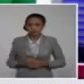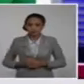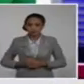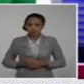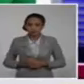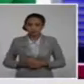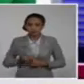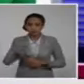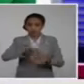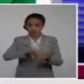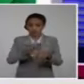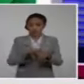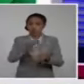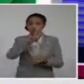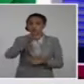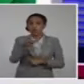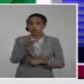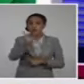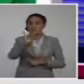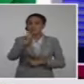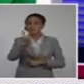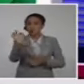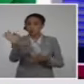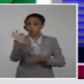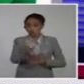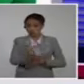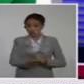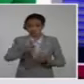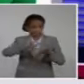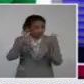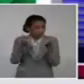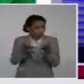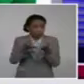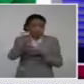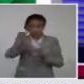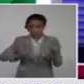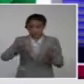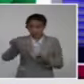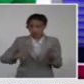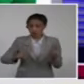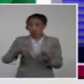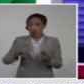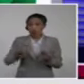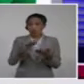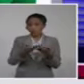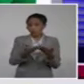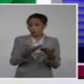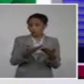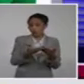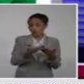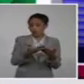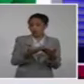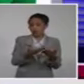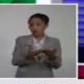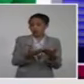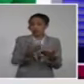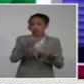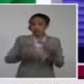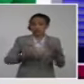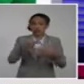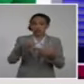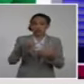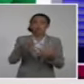que el 2,72% de todas las personas, de todas las muestras que se han procesado, han